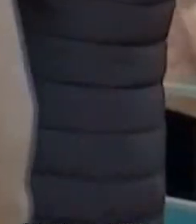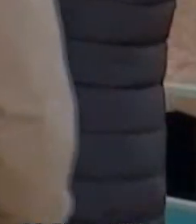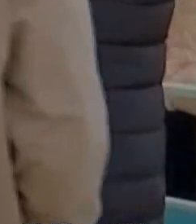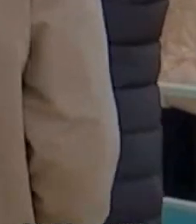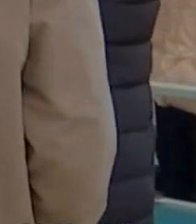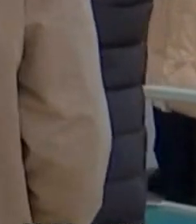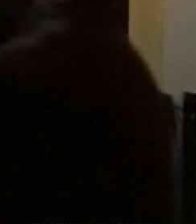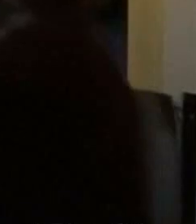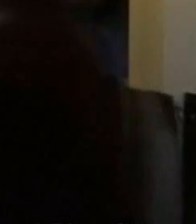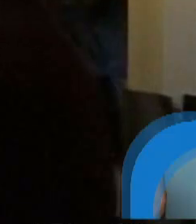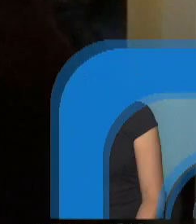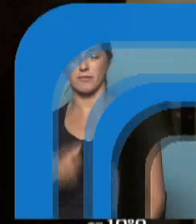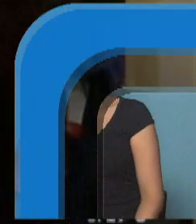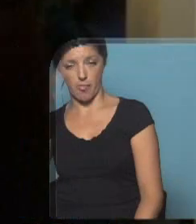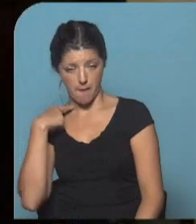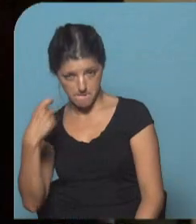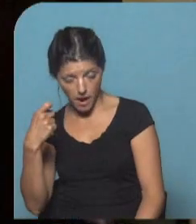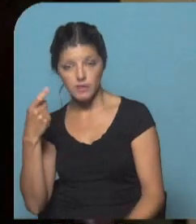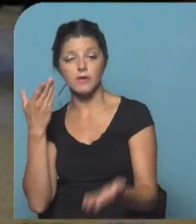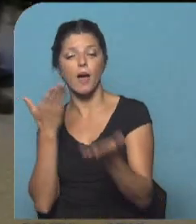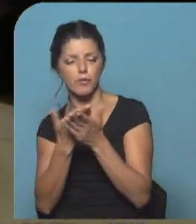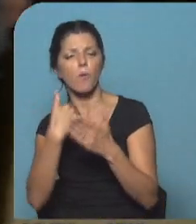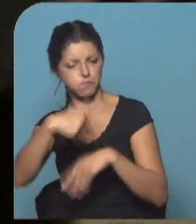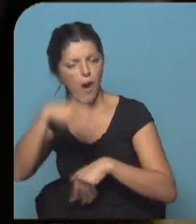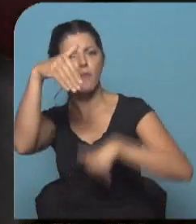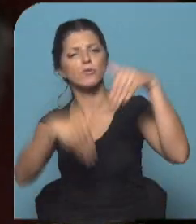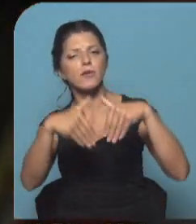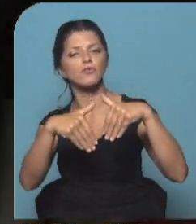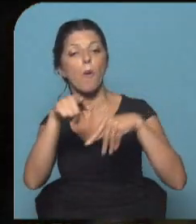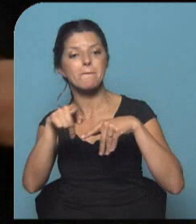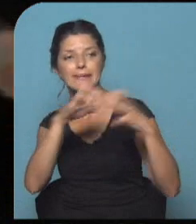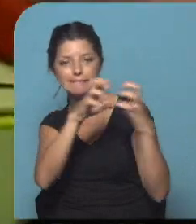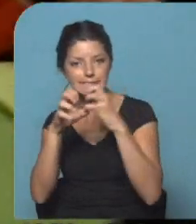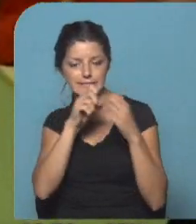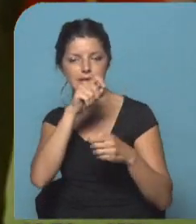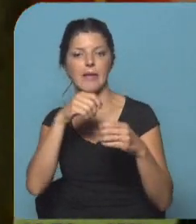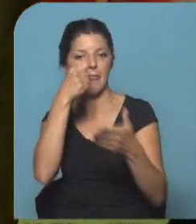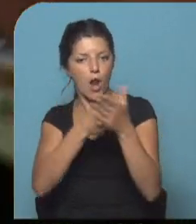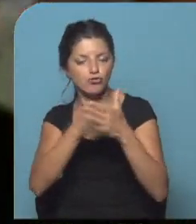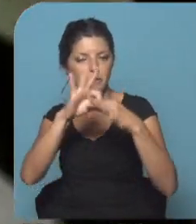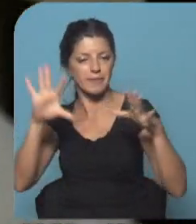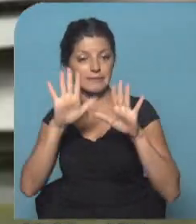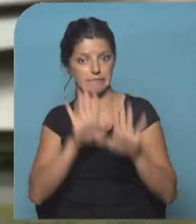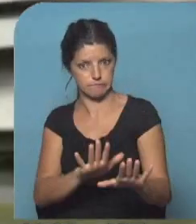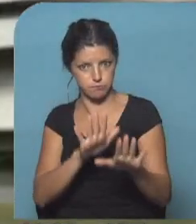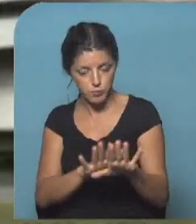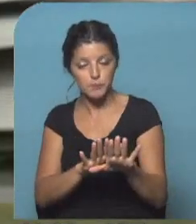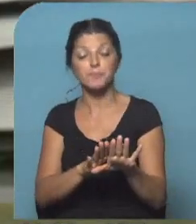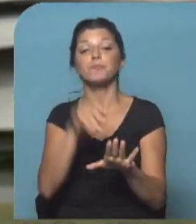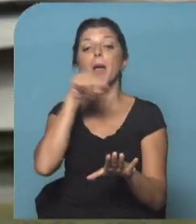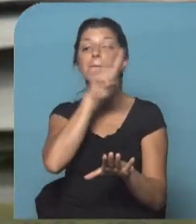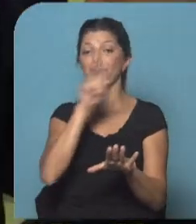Convocadas por Mariano Rajoy para zanjar la crisis independentista en Cataluña. El resultado de las elecciones regionales del 21 de